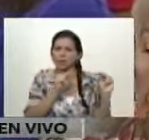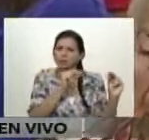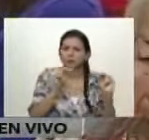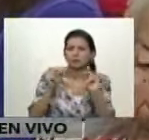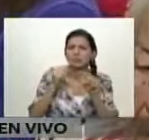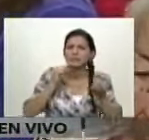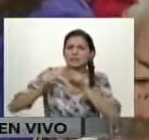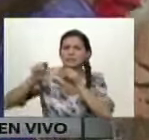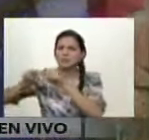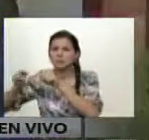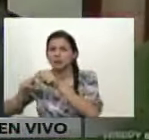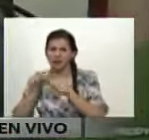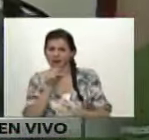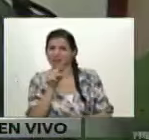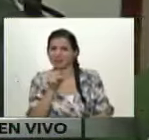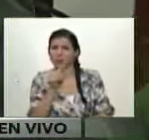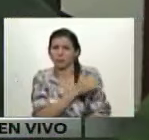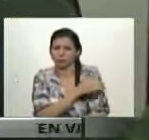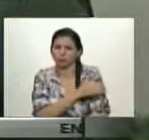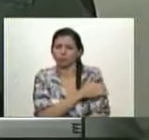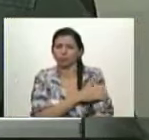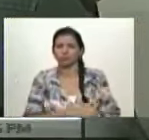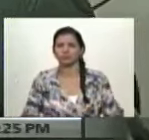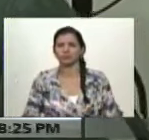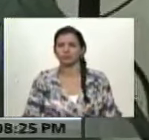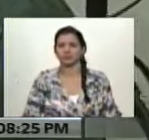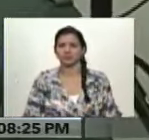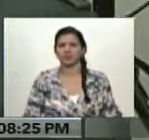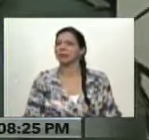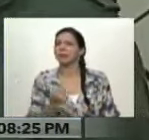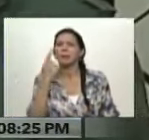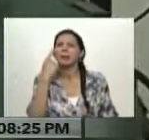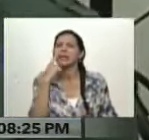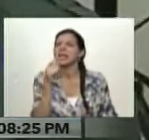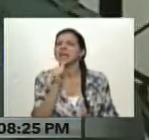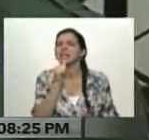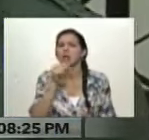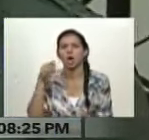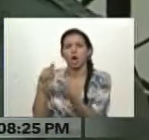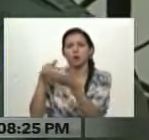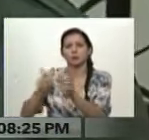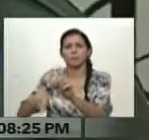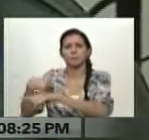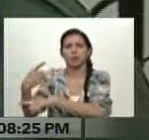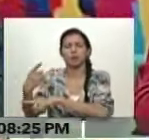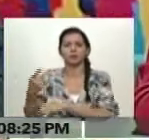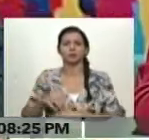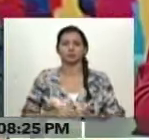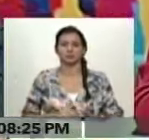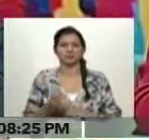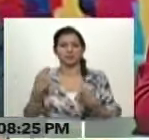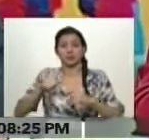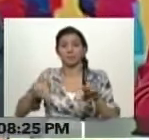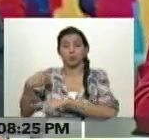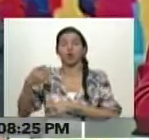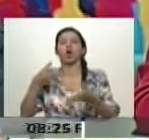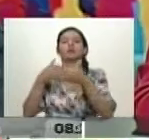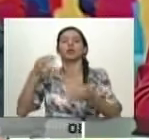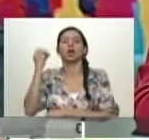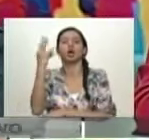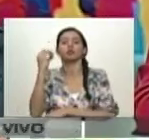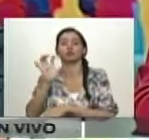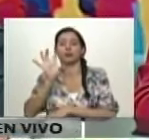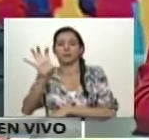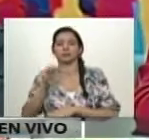Desde el campo de la derecha, buscando para ver quién tirotea la idea del Congreso de la Patria disfrazado